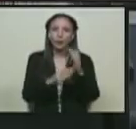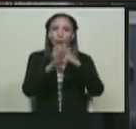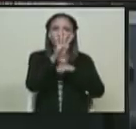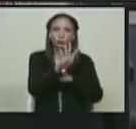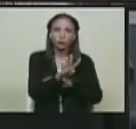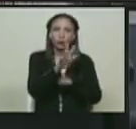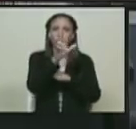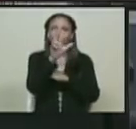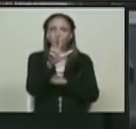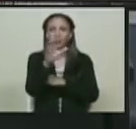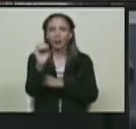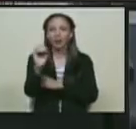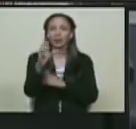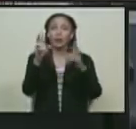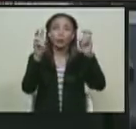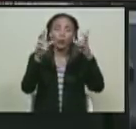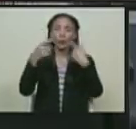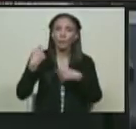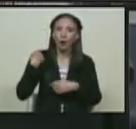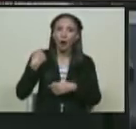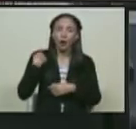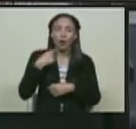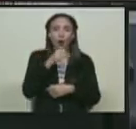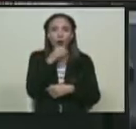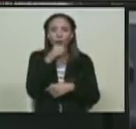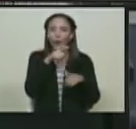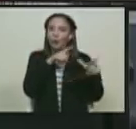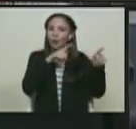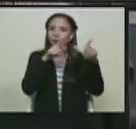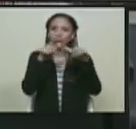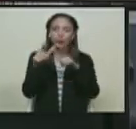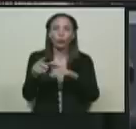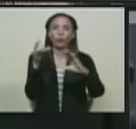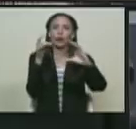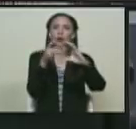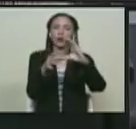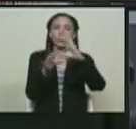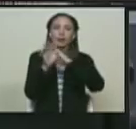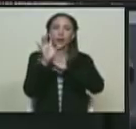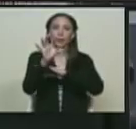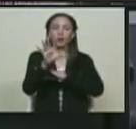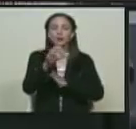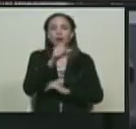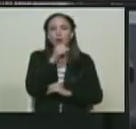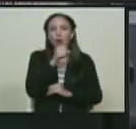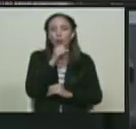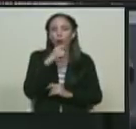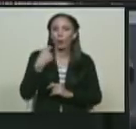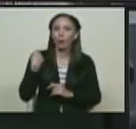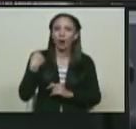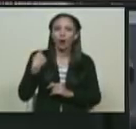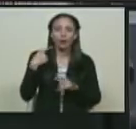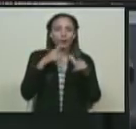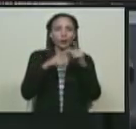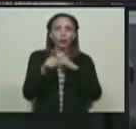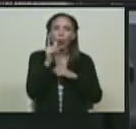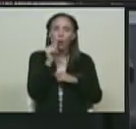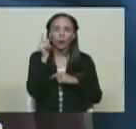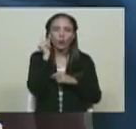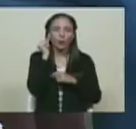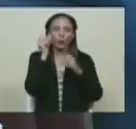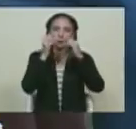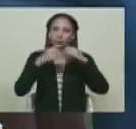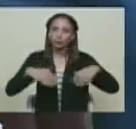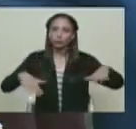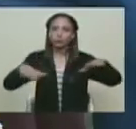202.430 nuevas pensiones que ya están en manos por el carnet de la patria de nuestros abuelitos y abuelitas a lo largo y